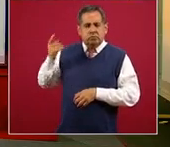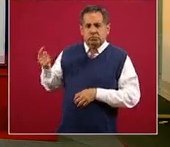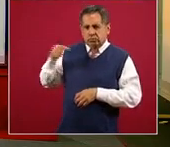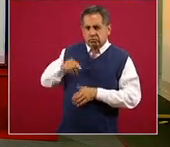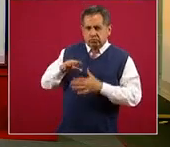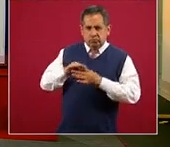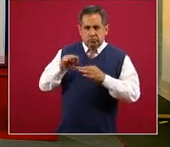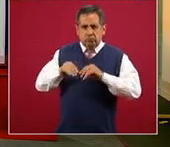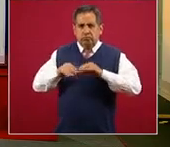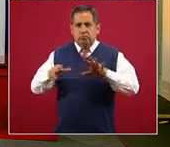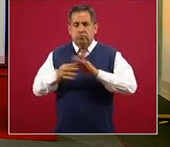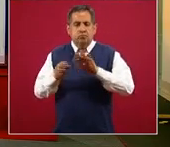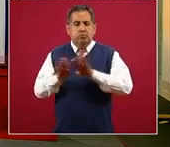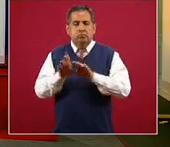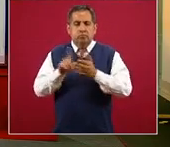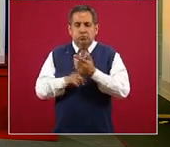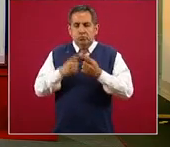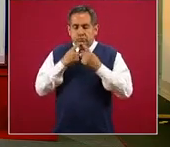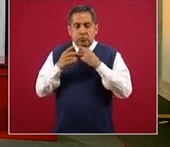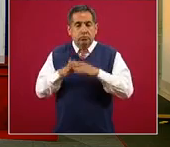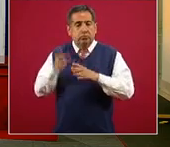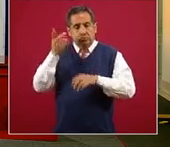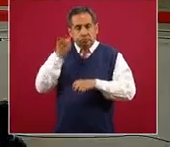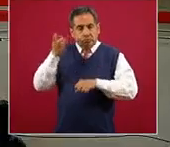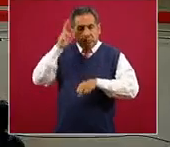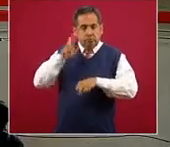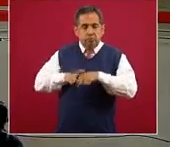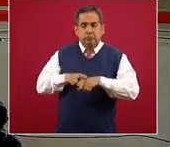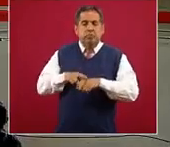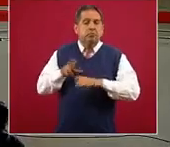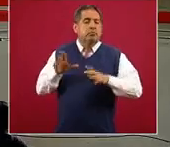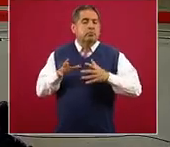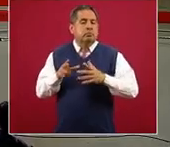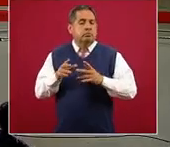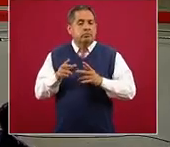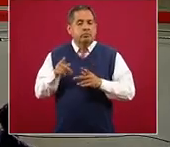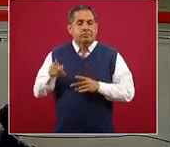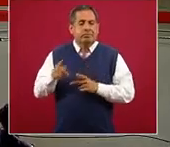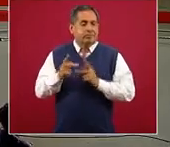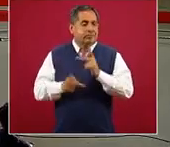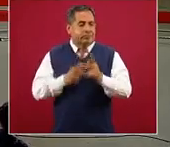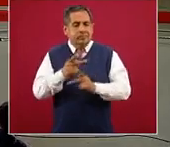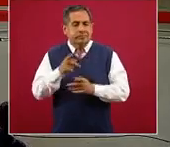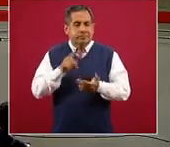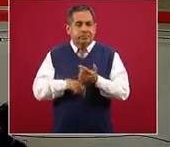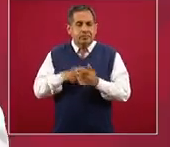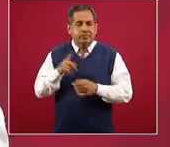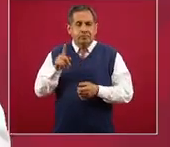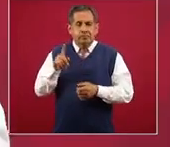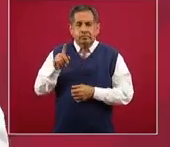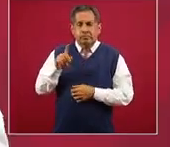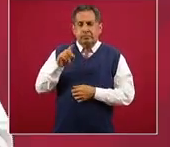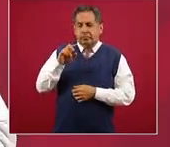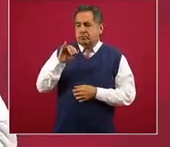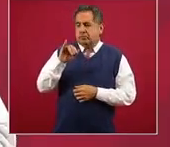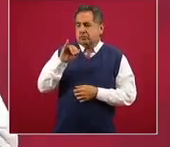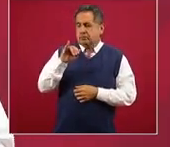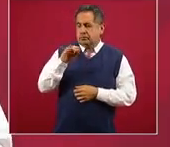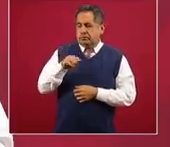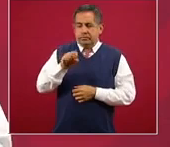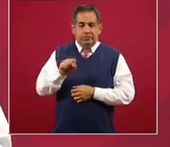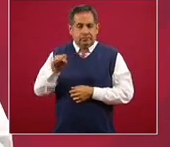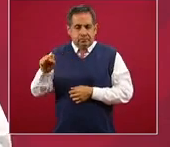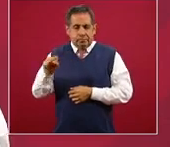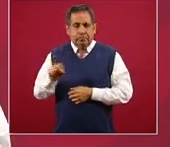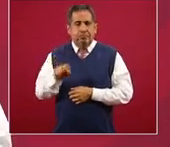Doctor Borja, bienvenido nuevamente. Él es el director de prestaciones médicas del Instituto Mexicano del Seguro Social, porque además dentro de